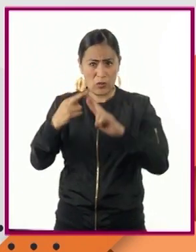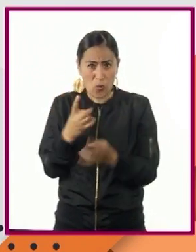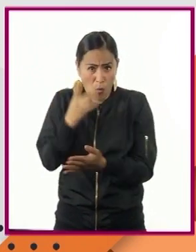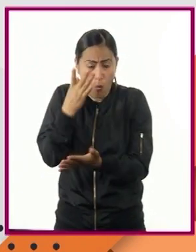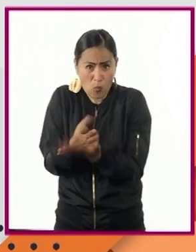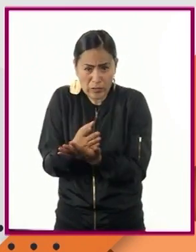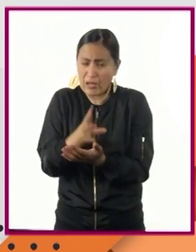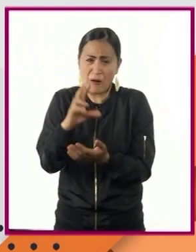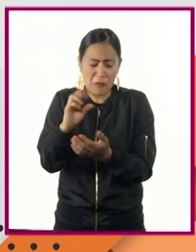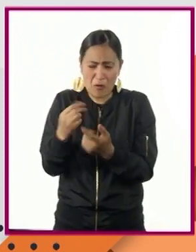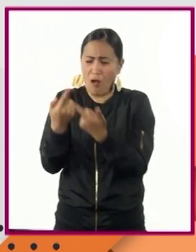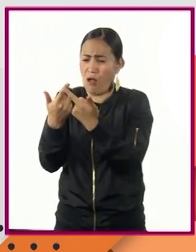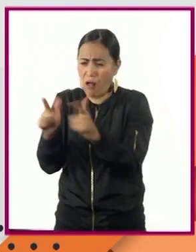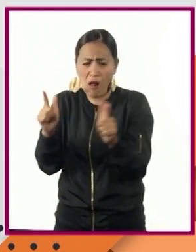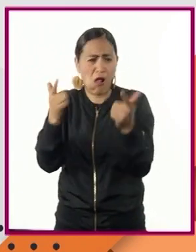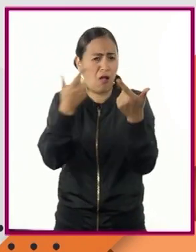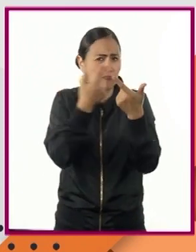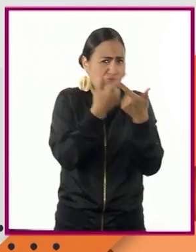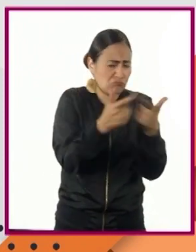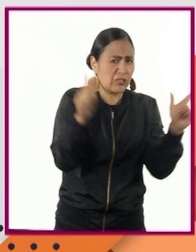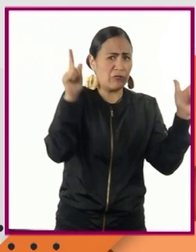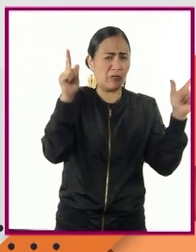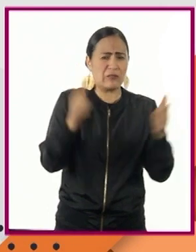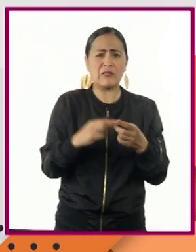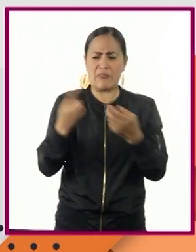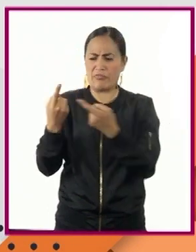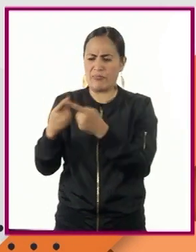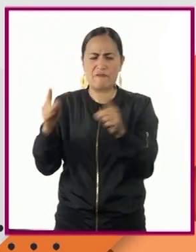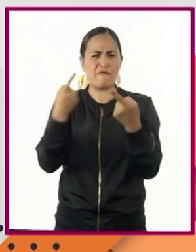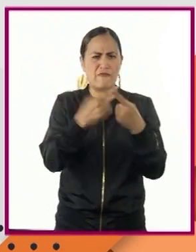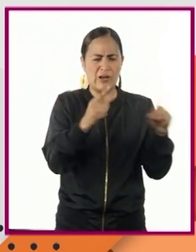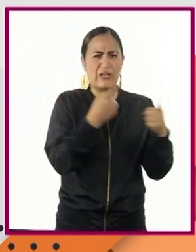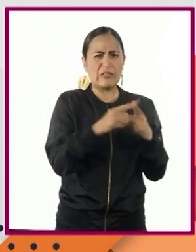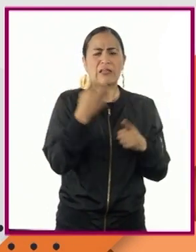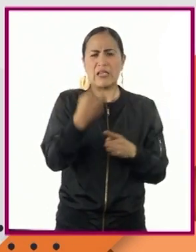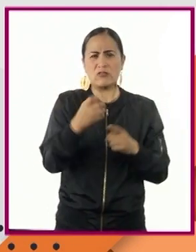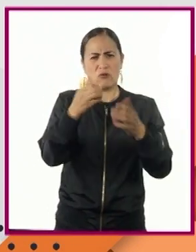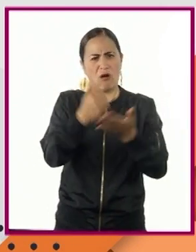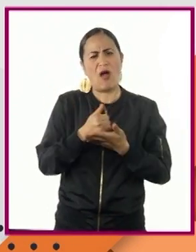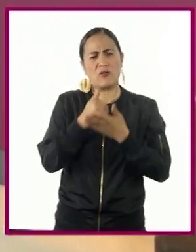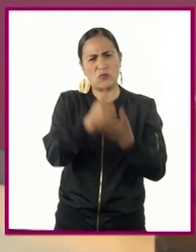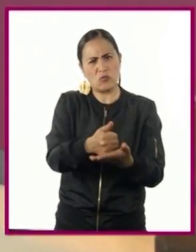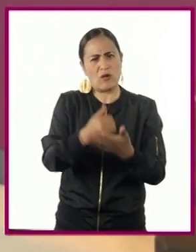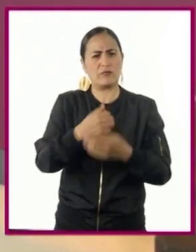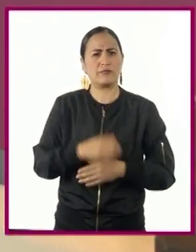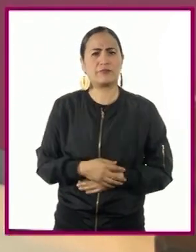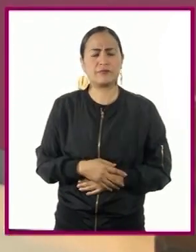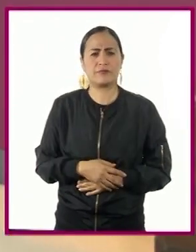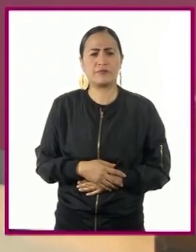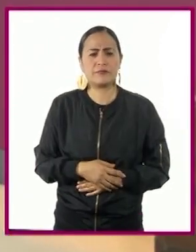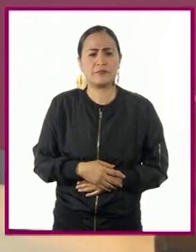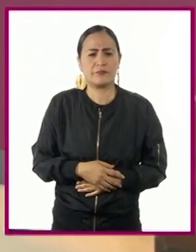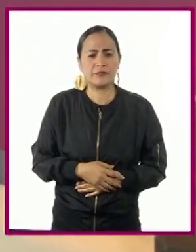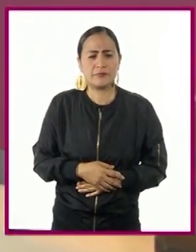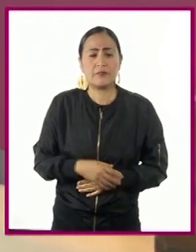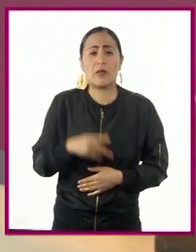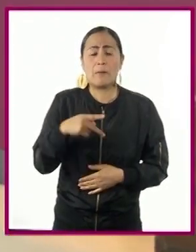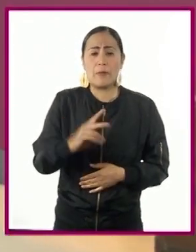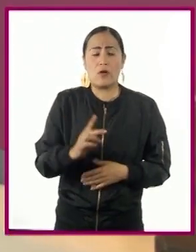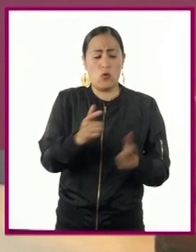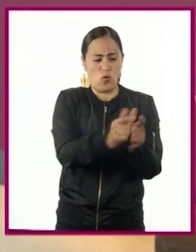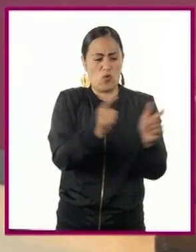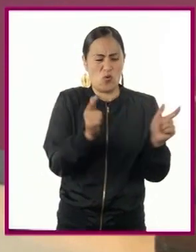países civilizados y que ésta ayudaría a impulsar la colonización del país. Por su parte, los